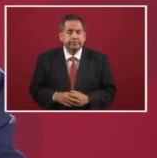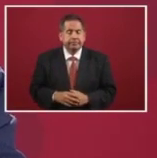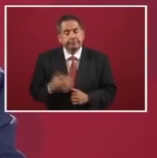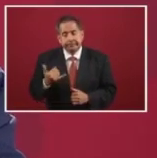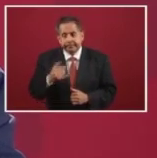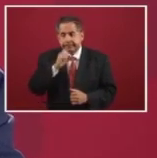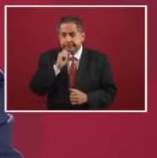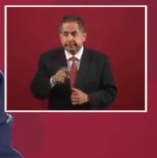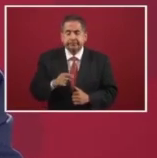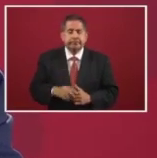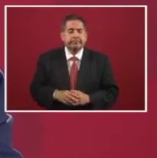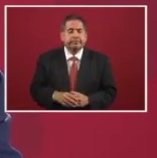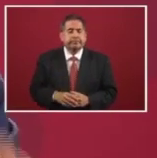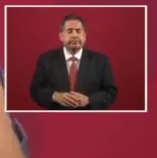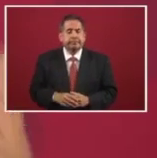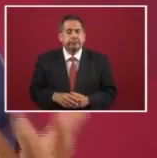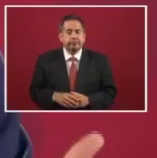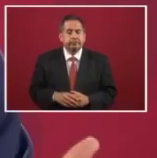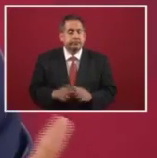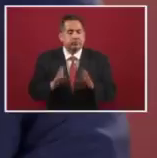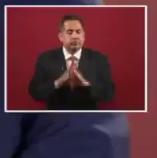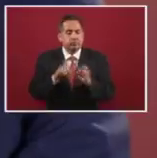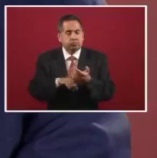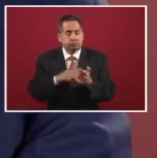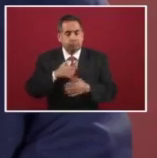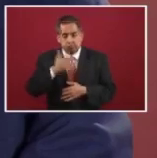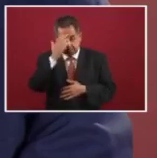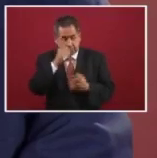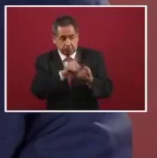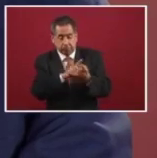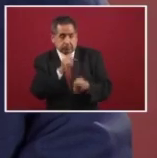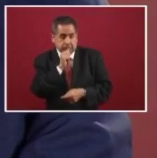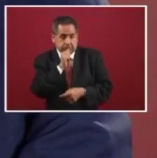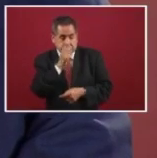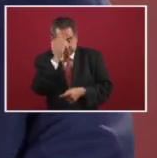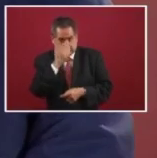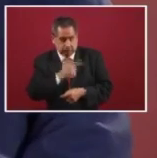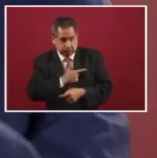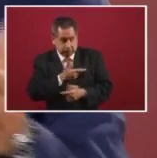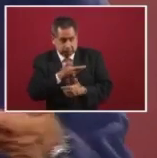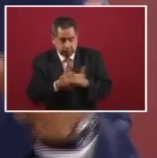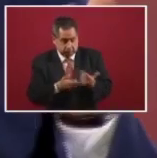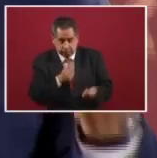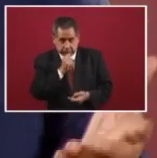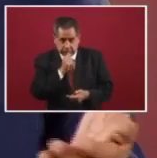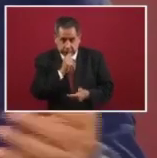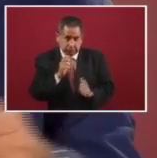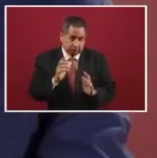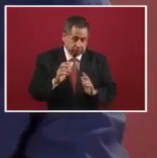Y no tengo el gusto de conocerlo, pero